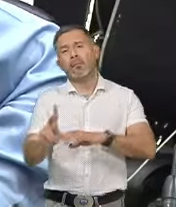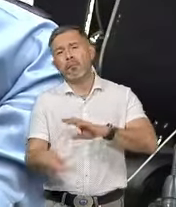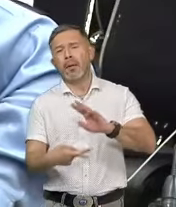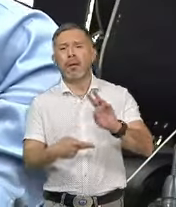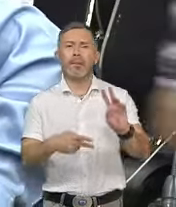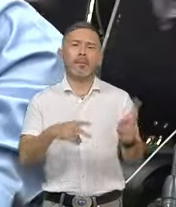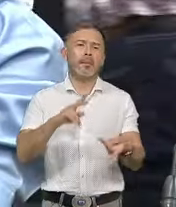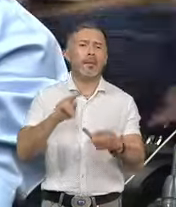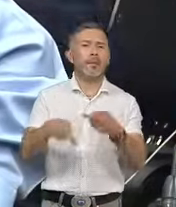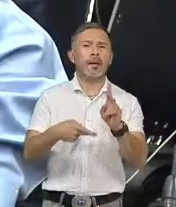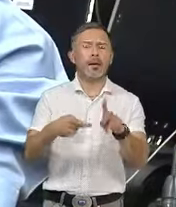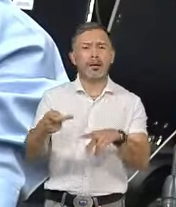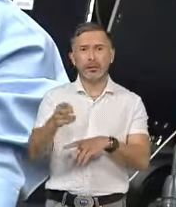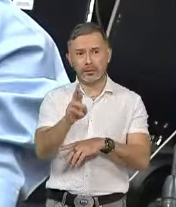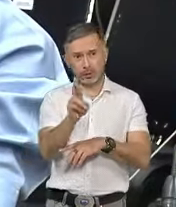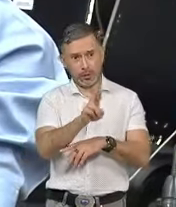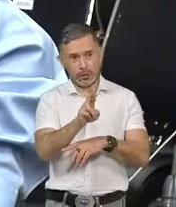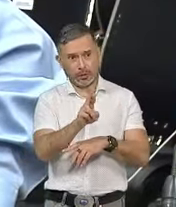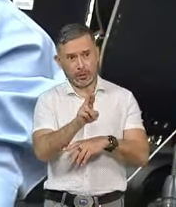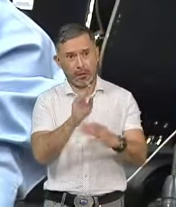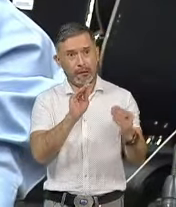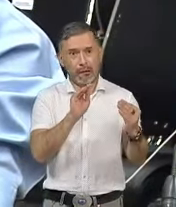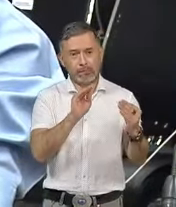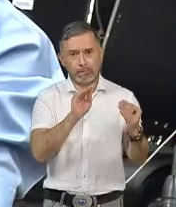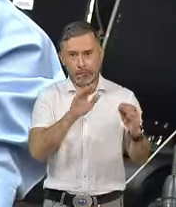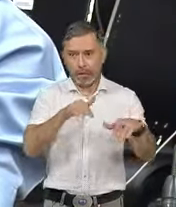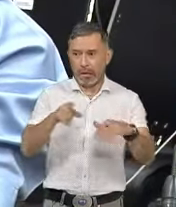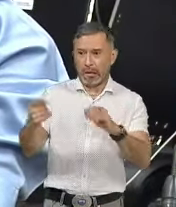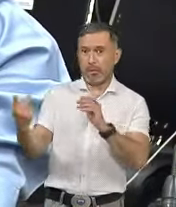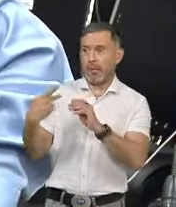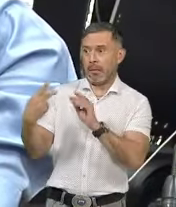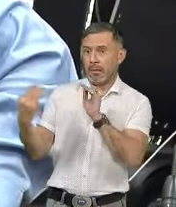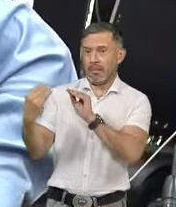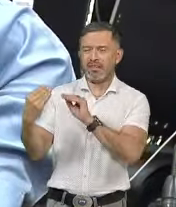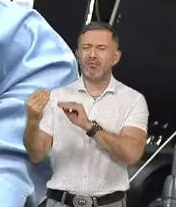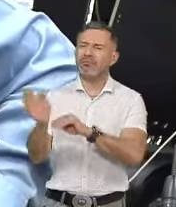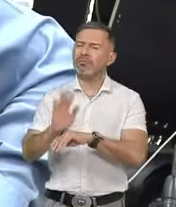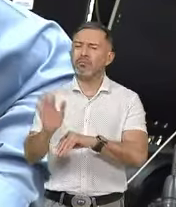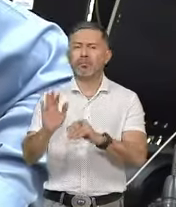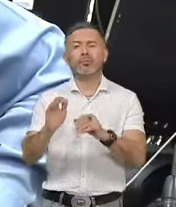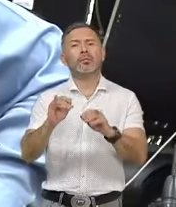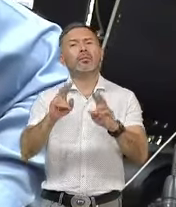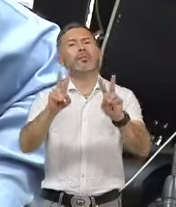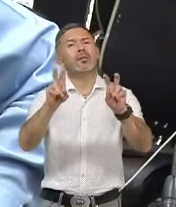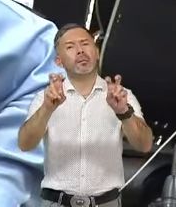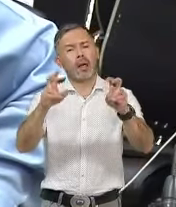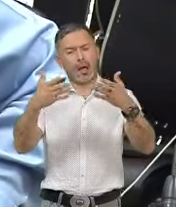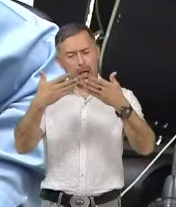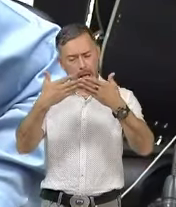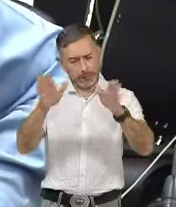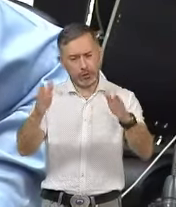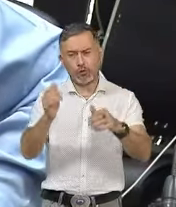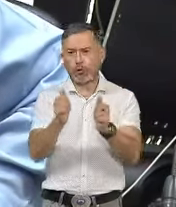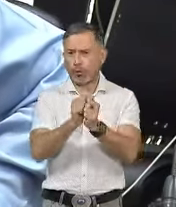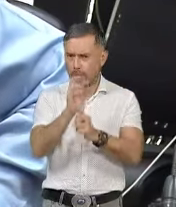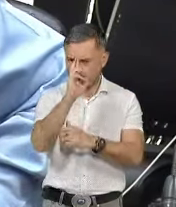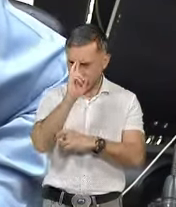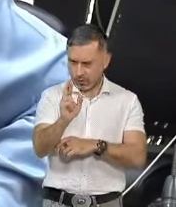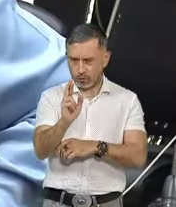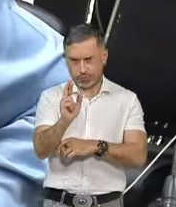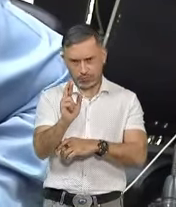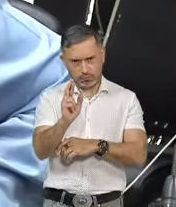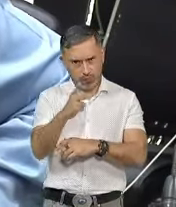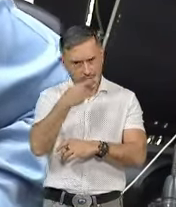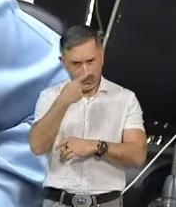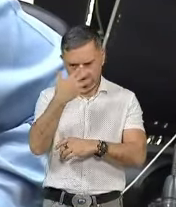no enfrentarte a sochil Gálvez en un debate abierto de ideas respetuoso pero serio y directo si